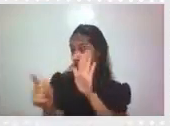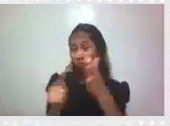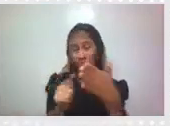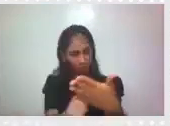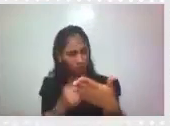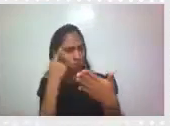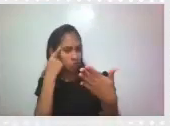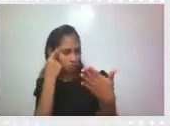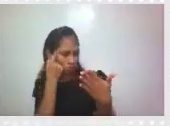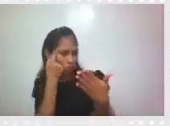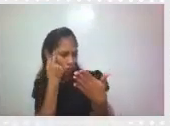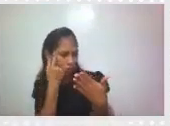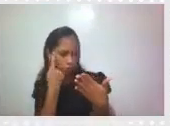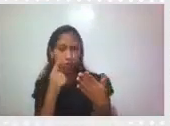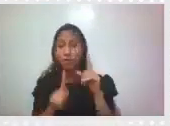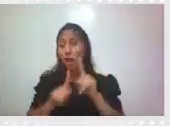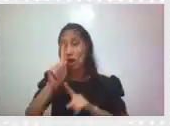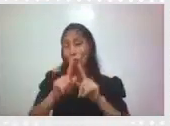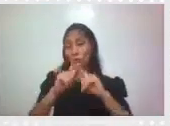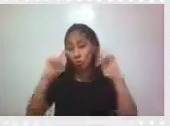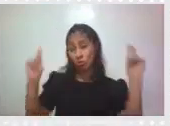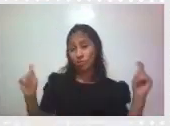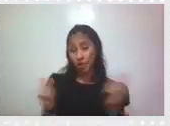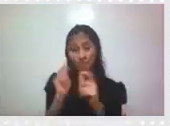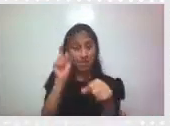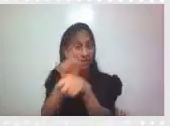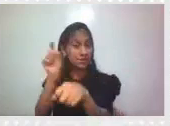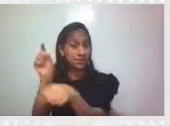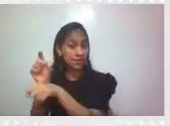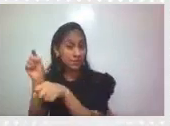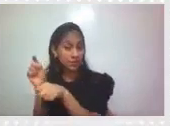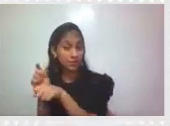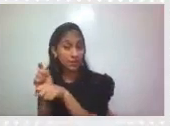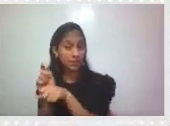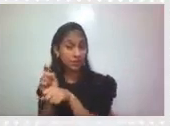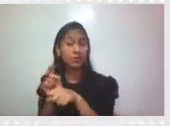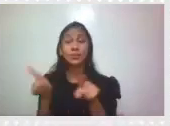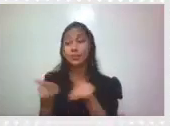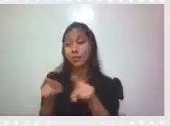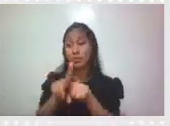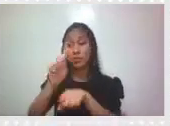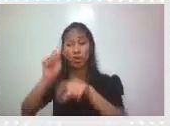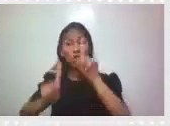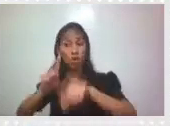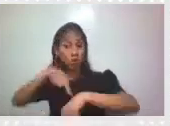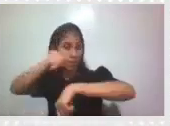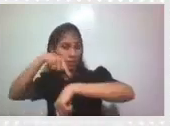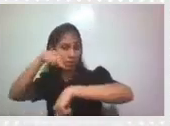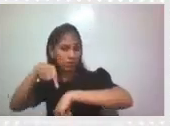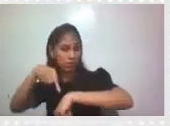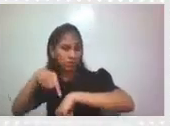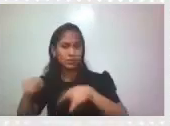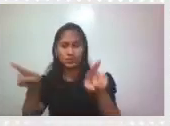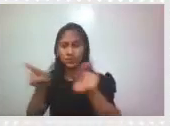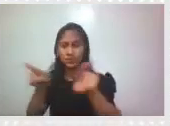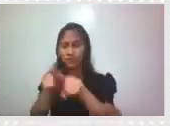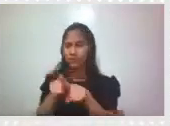formativas, que pueden ser cursos, talleres, con un número determinado de horas lectivas, y también